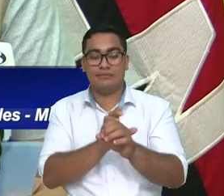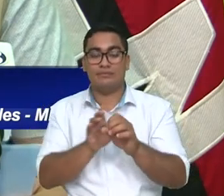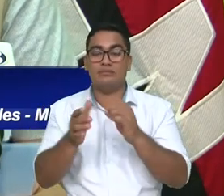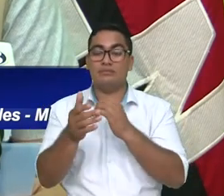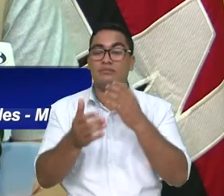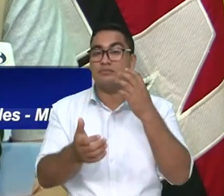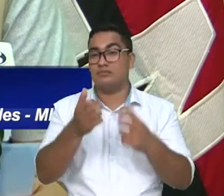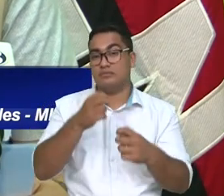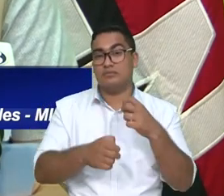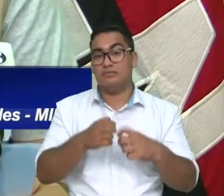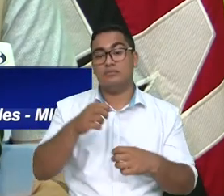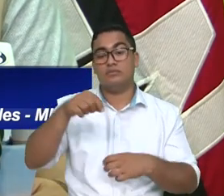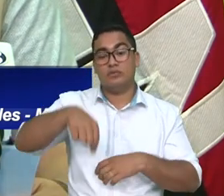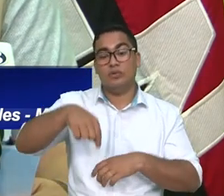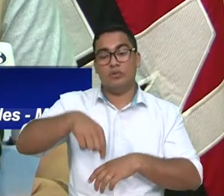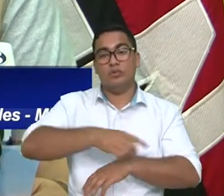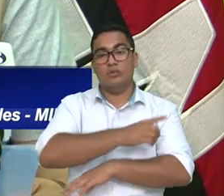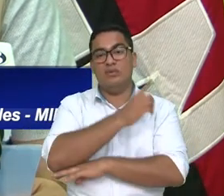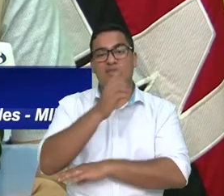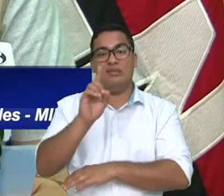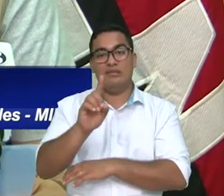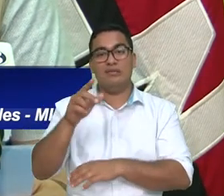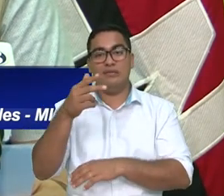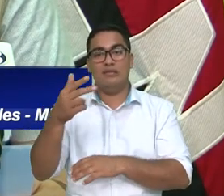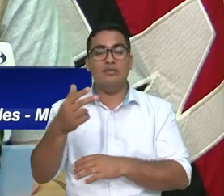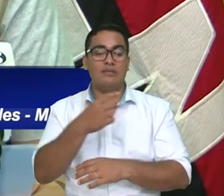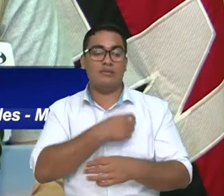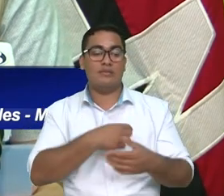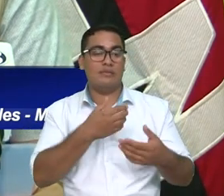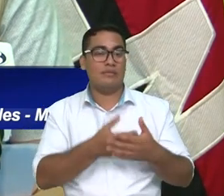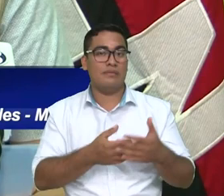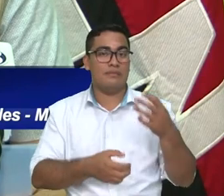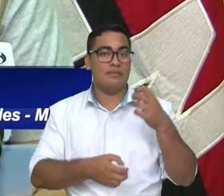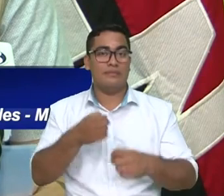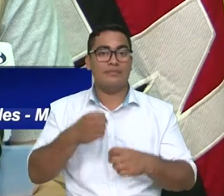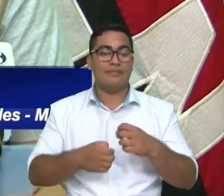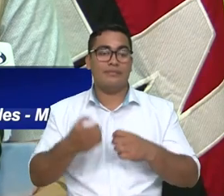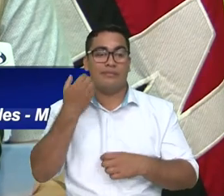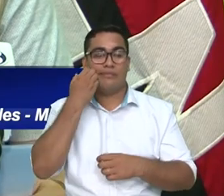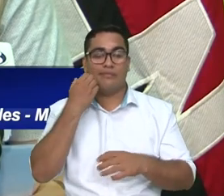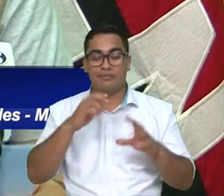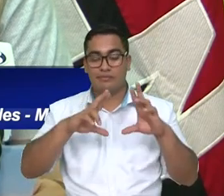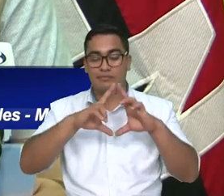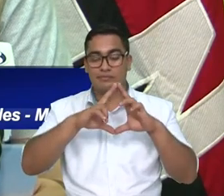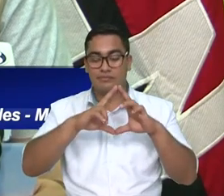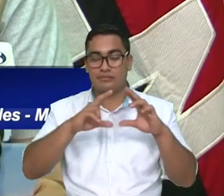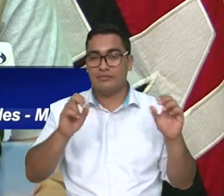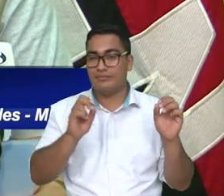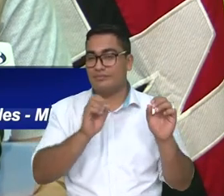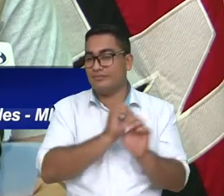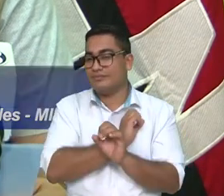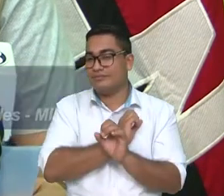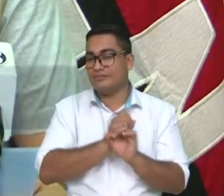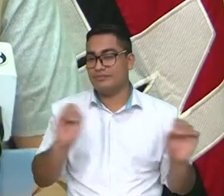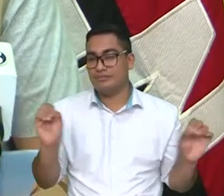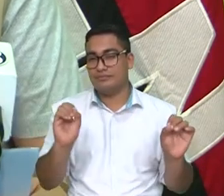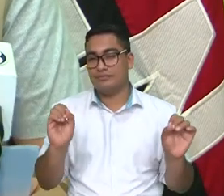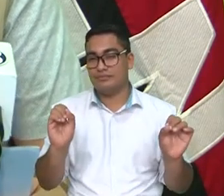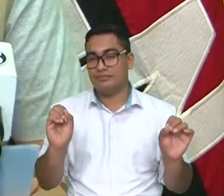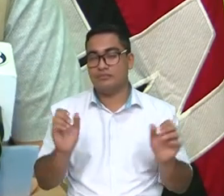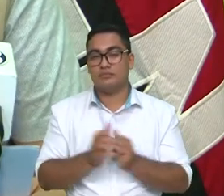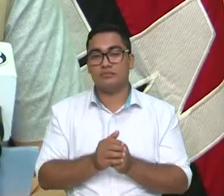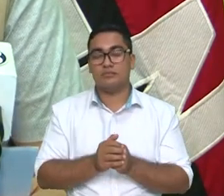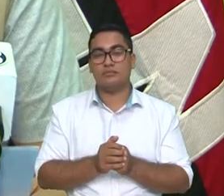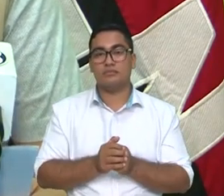respiratorio. Hasta el día de hoy, 18 de marzo, no se reporta ningún caso sospechoso a nivel nacional. Dentro